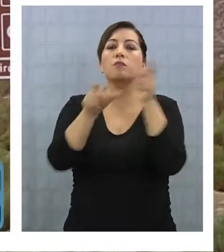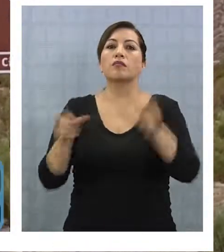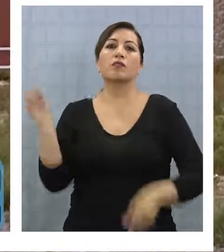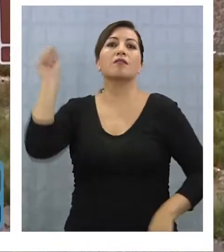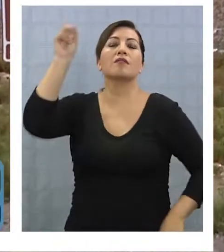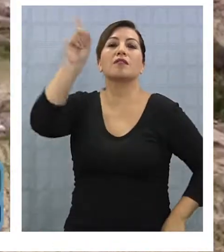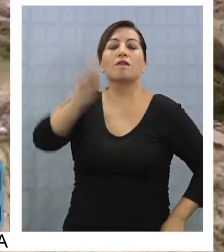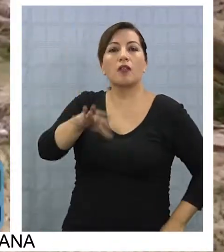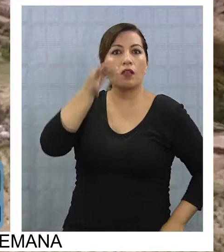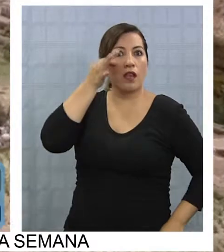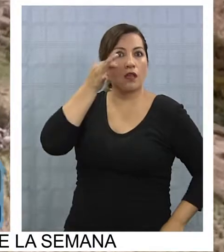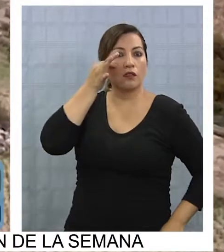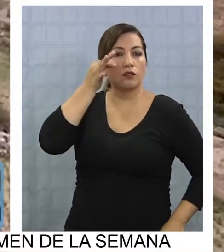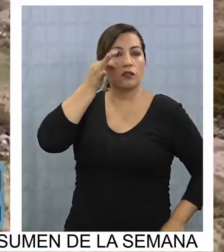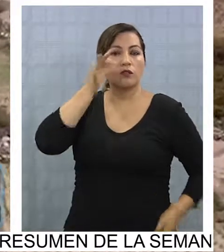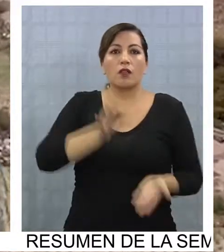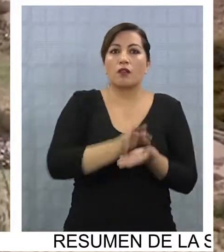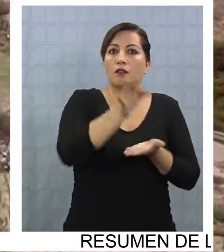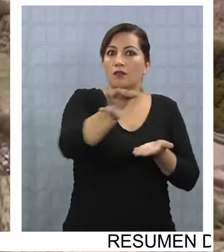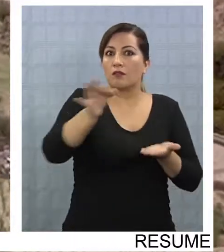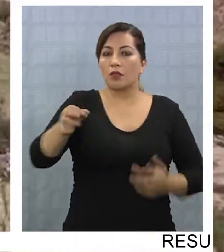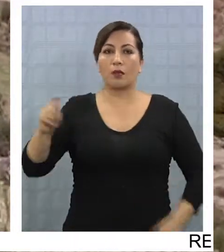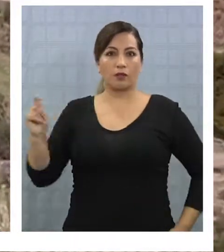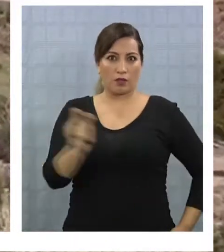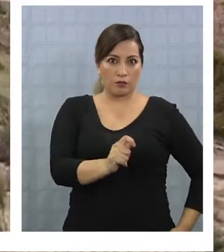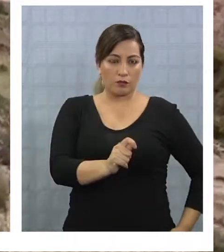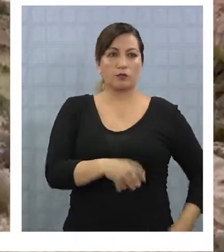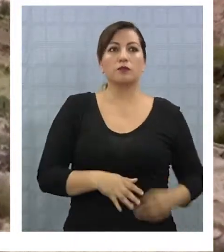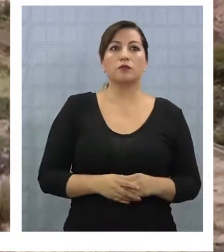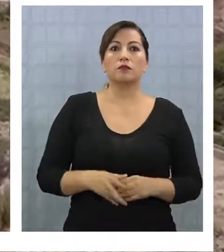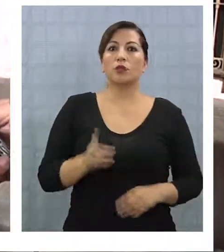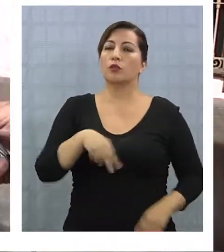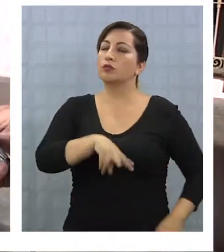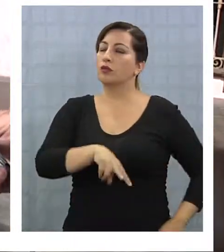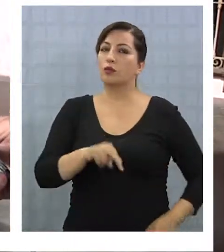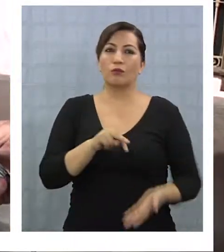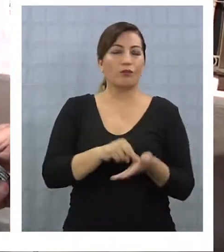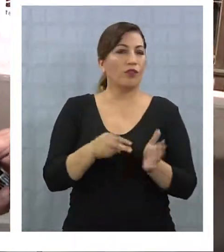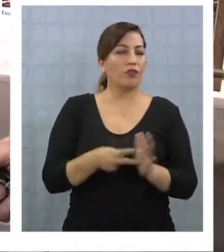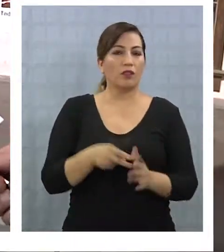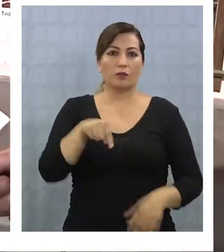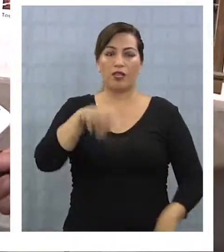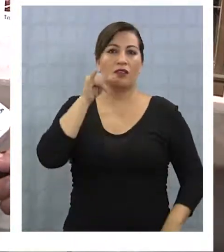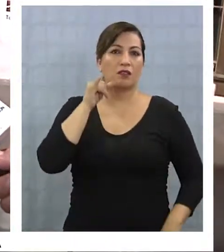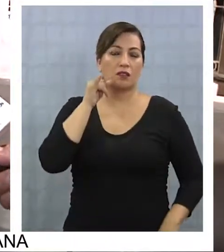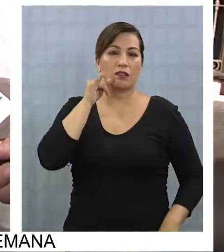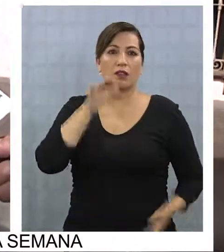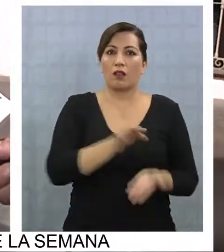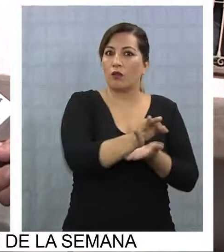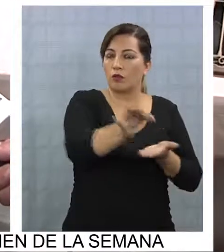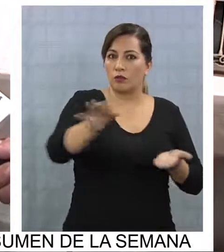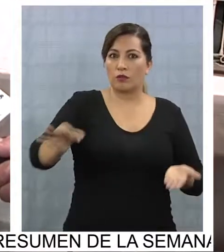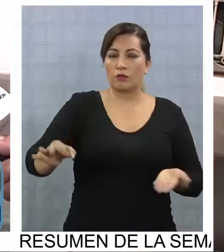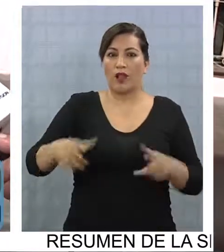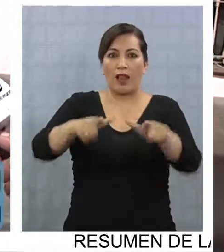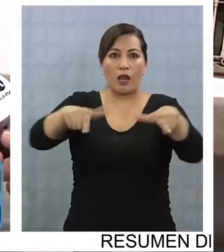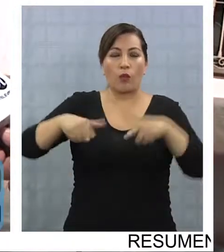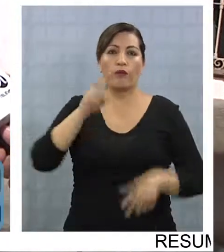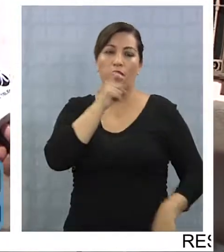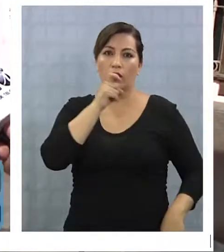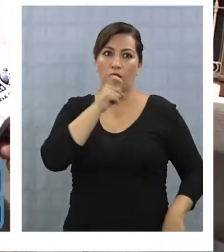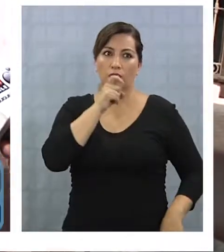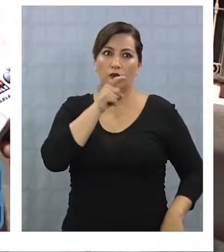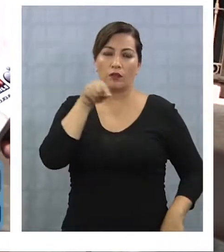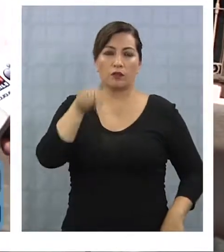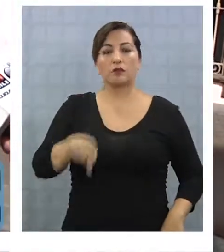el que visita la zona para conocer el interior de Tarapacá. Nos ha afectado bastante aquí en la zona, lo que es para el altiplano, especialmente Laguna